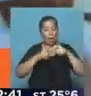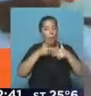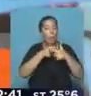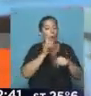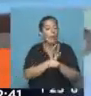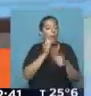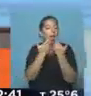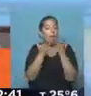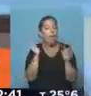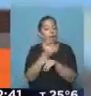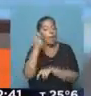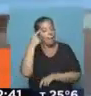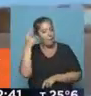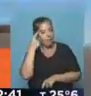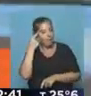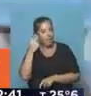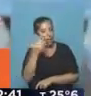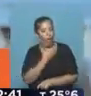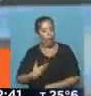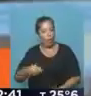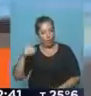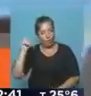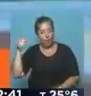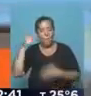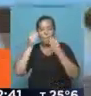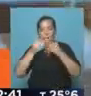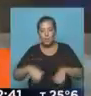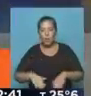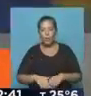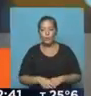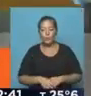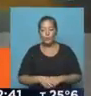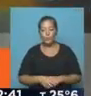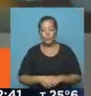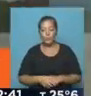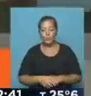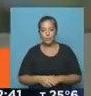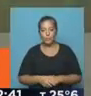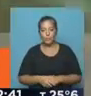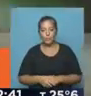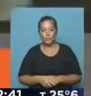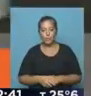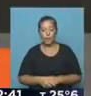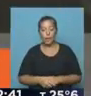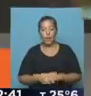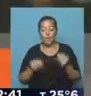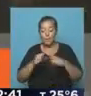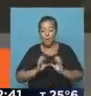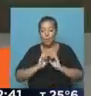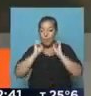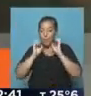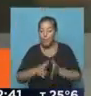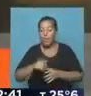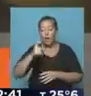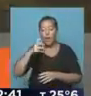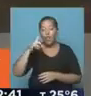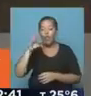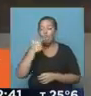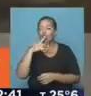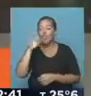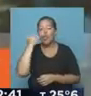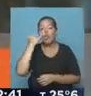deliberada y muy consciente del estado brasilero que empezó a digamos que tomó más impulso a partir de la presidencia de Cardoso y después de la de Lula